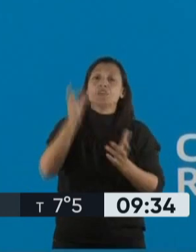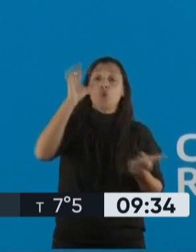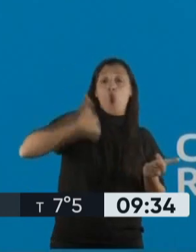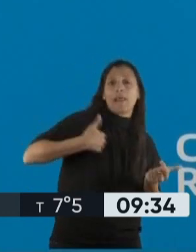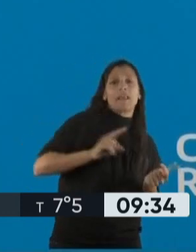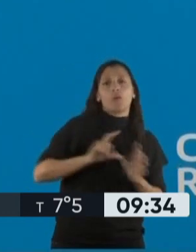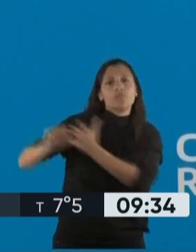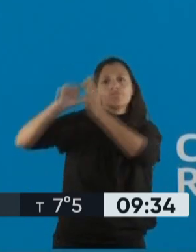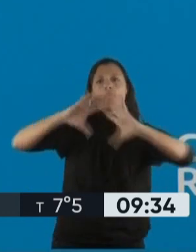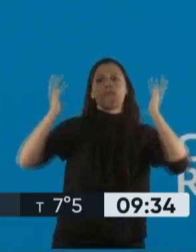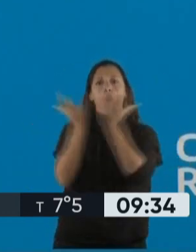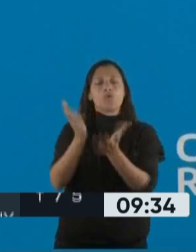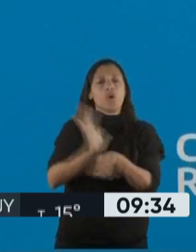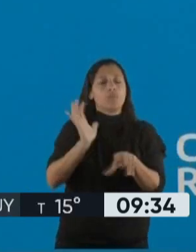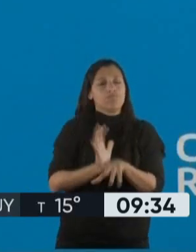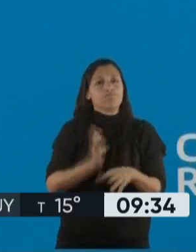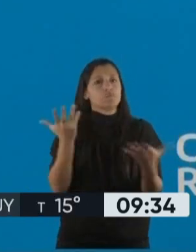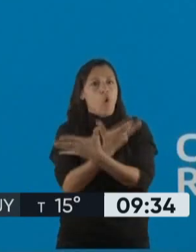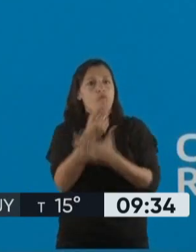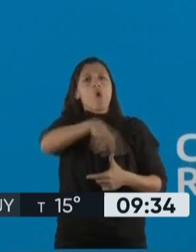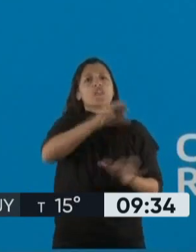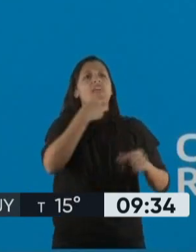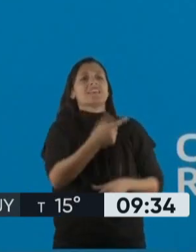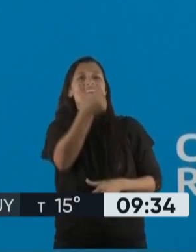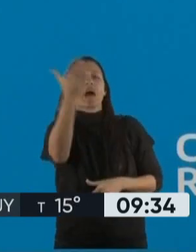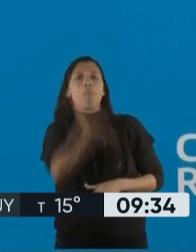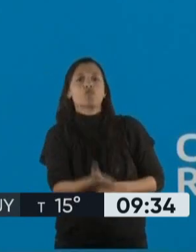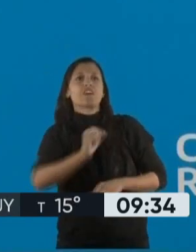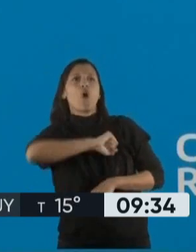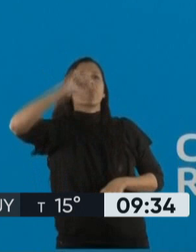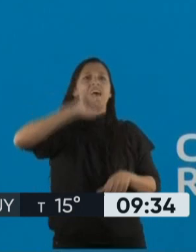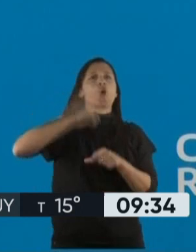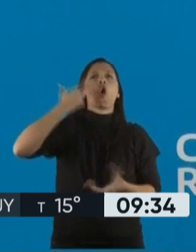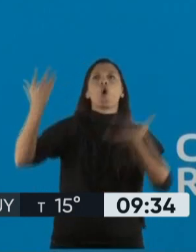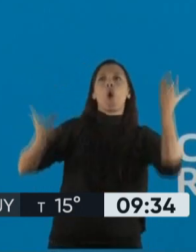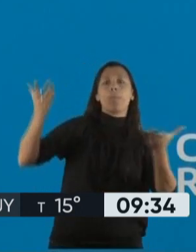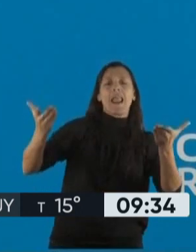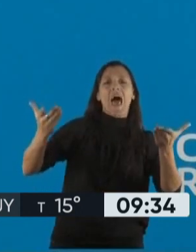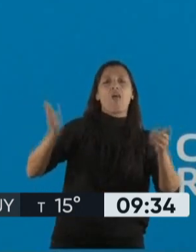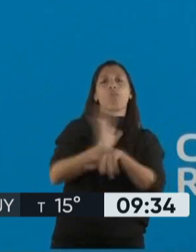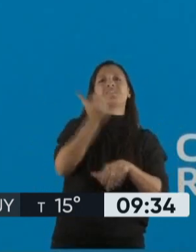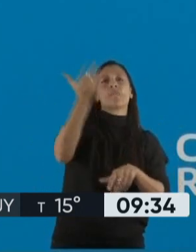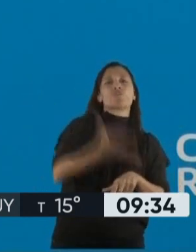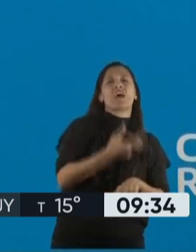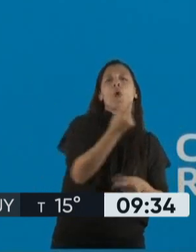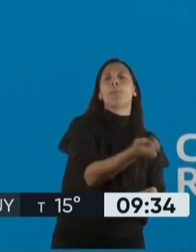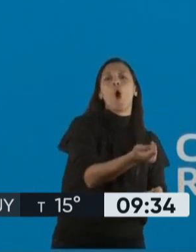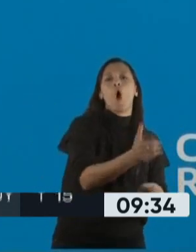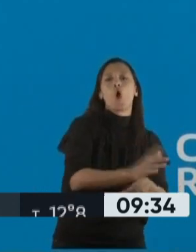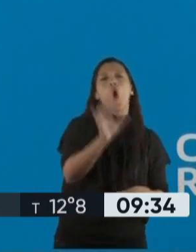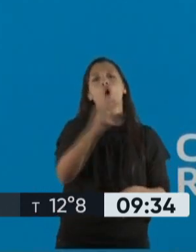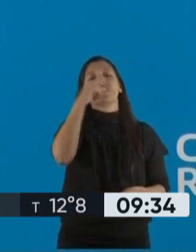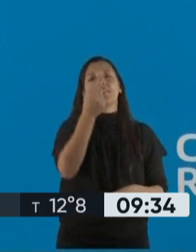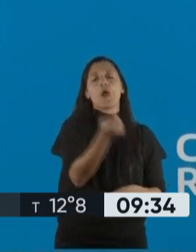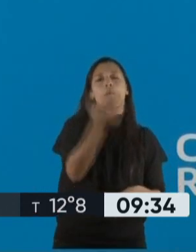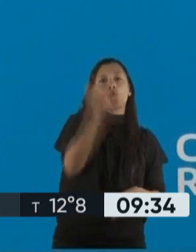manera inusitada. Si ustedes dicen 6% o 7% de inflación en un país comparado con el de la Argentina es nada, pero 6% o 7% de inflación